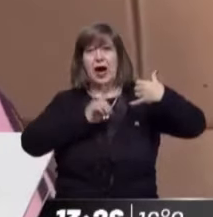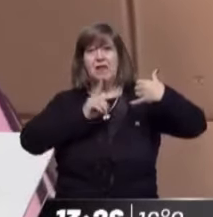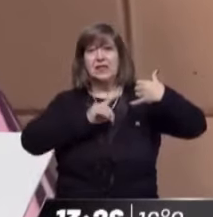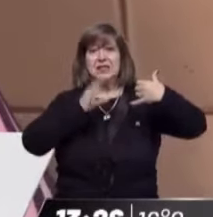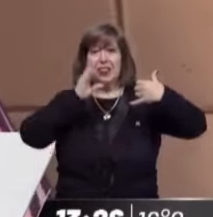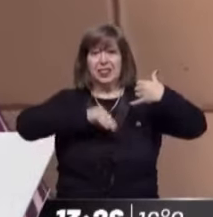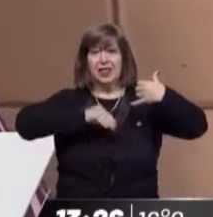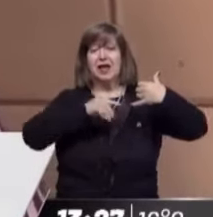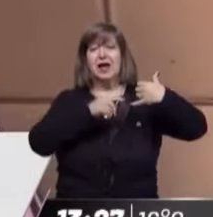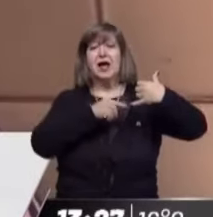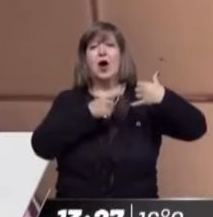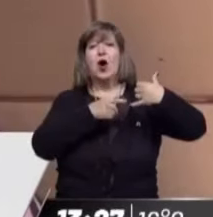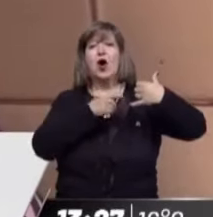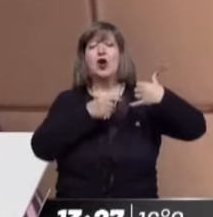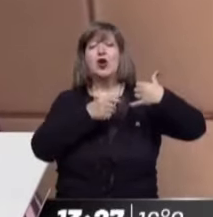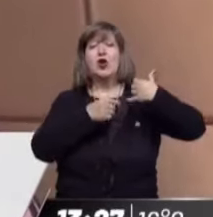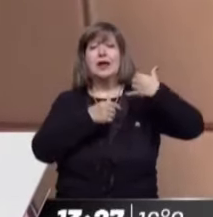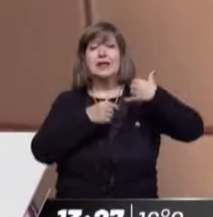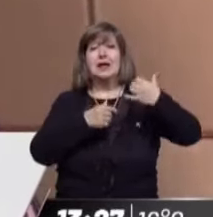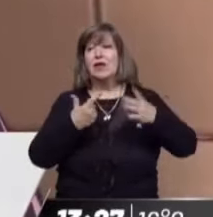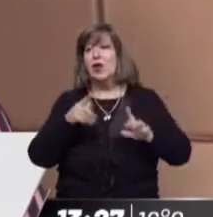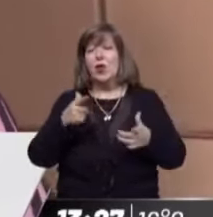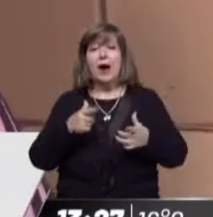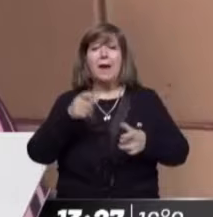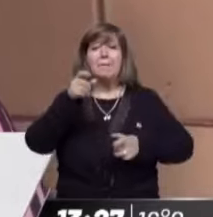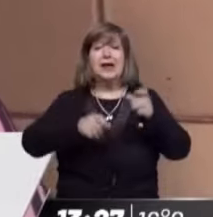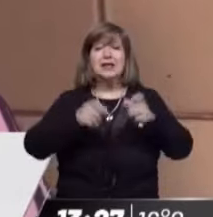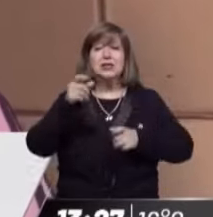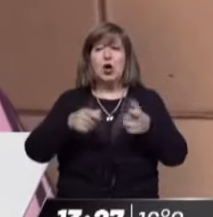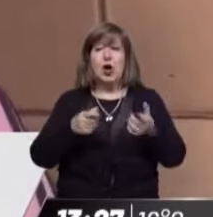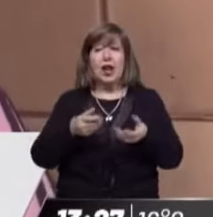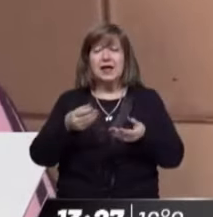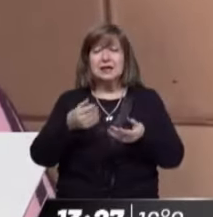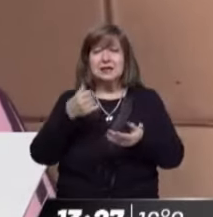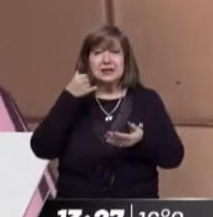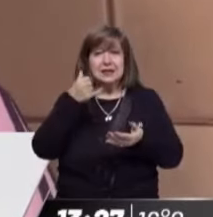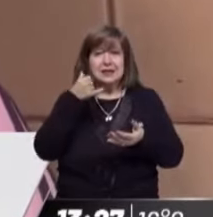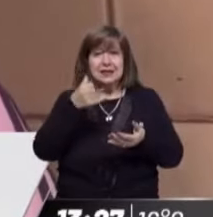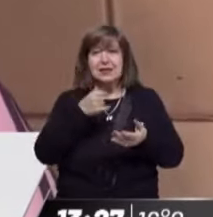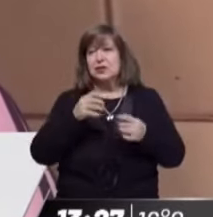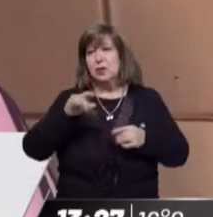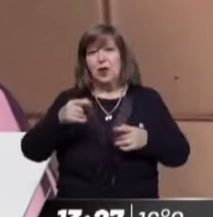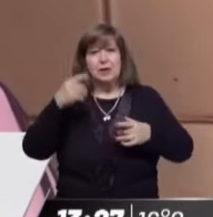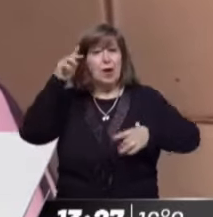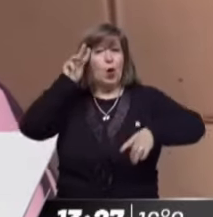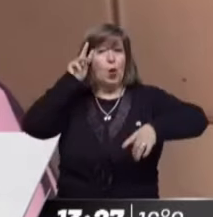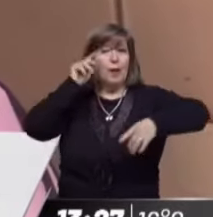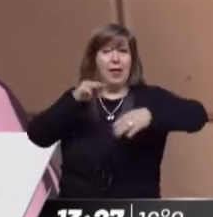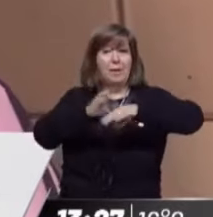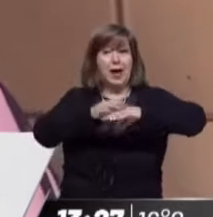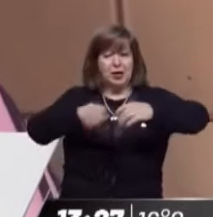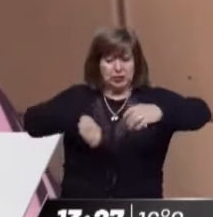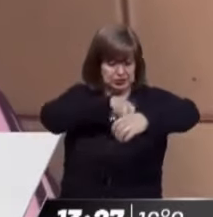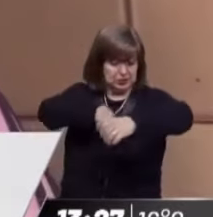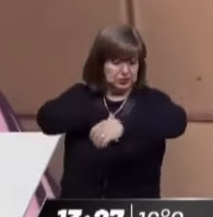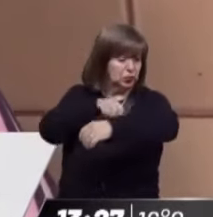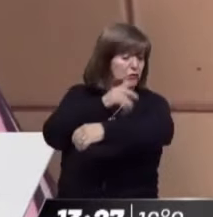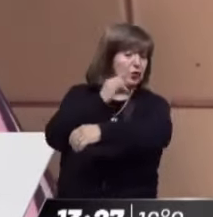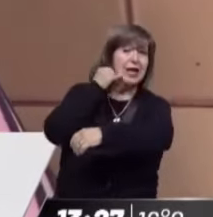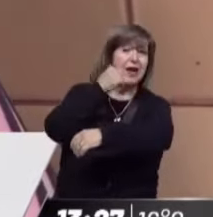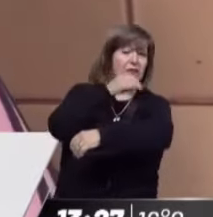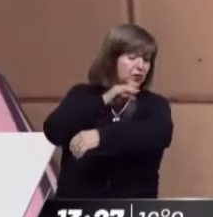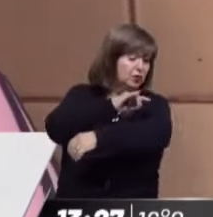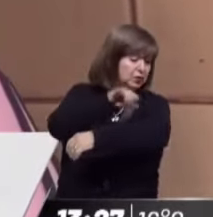eh No tenemos eh personas que nos administren somos nosotros somos lo que ven eh Nada más